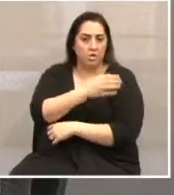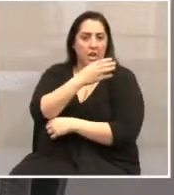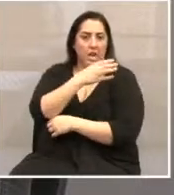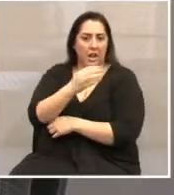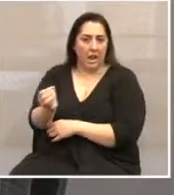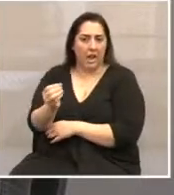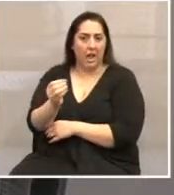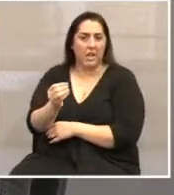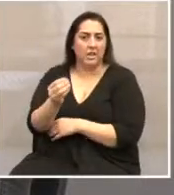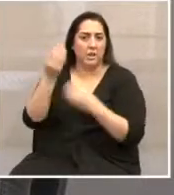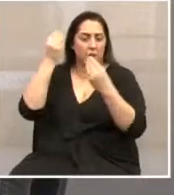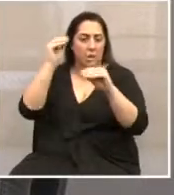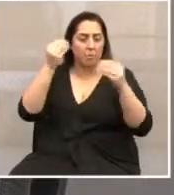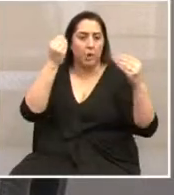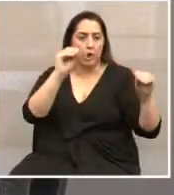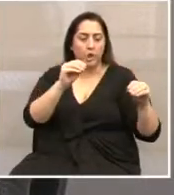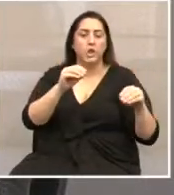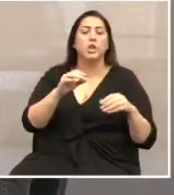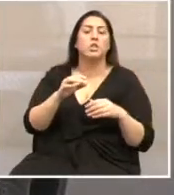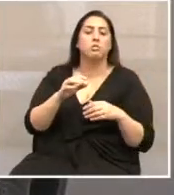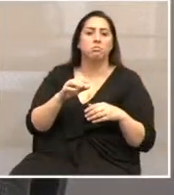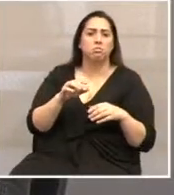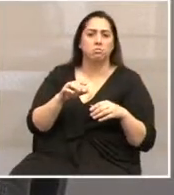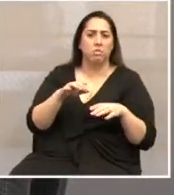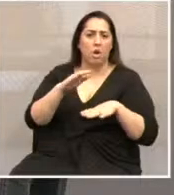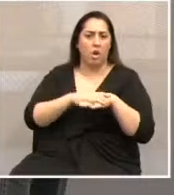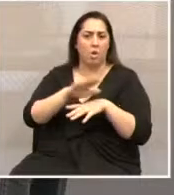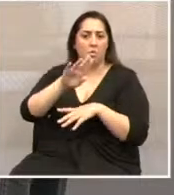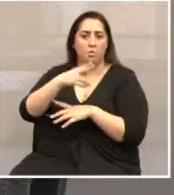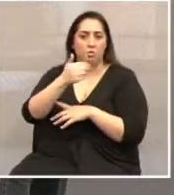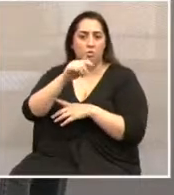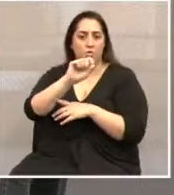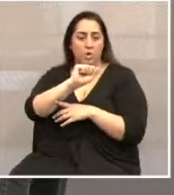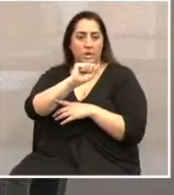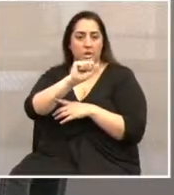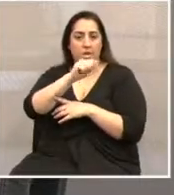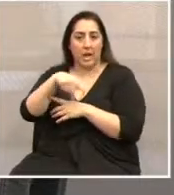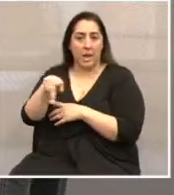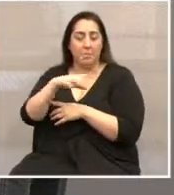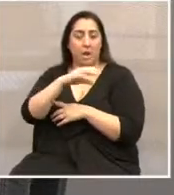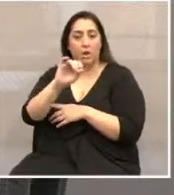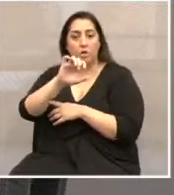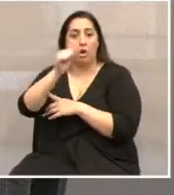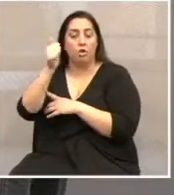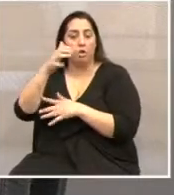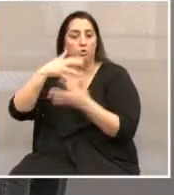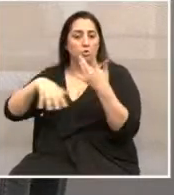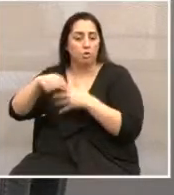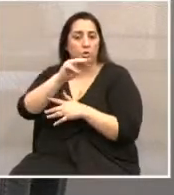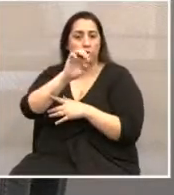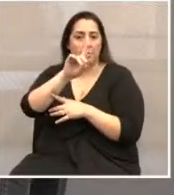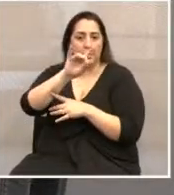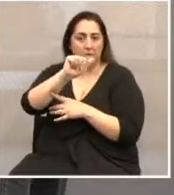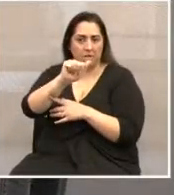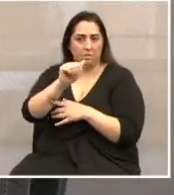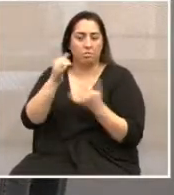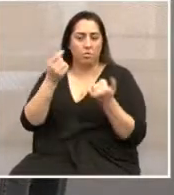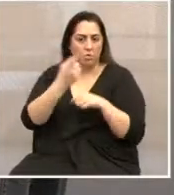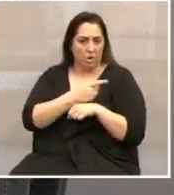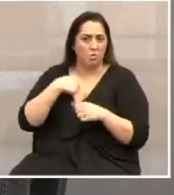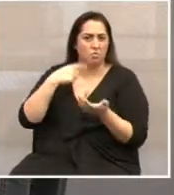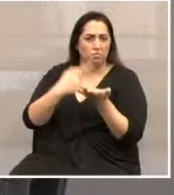y otros medios sociales. Y hoy nosotros estamos aquí enfocando en la radio y otras